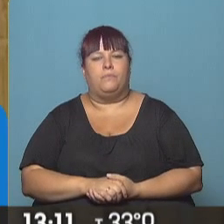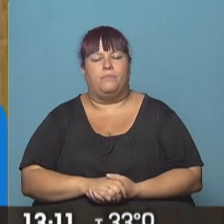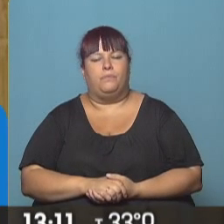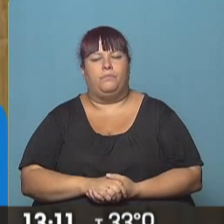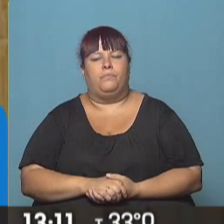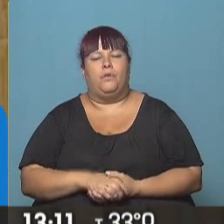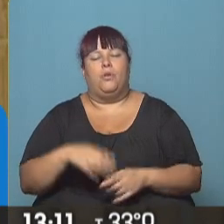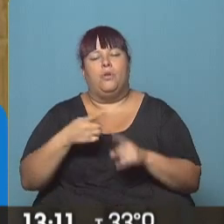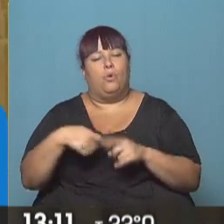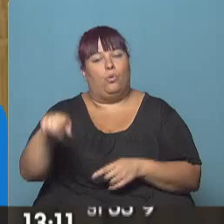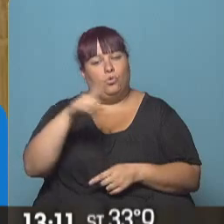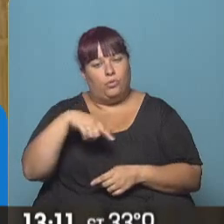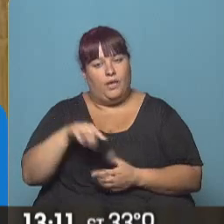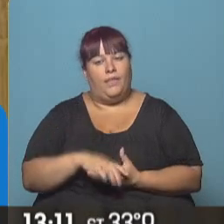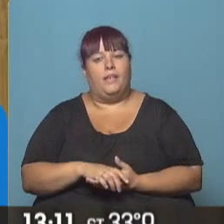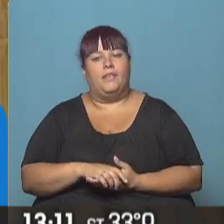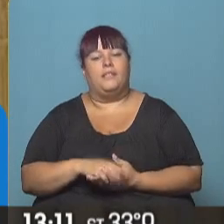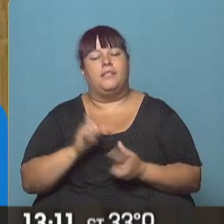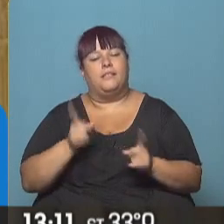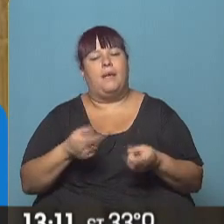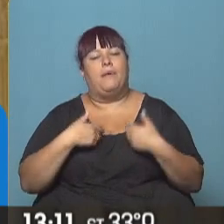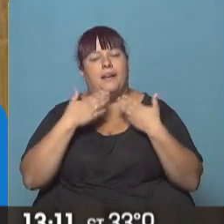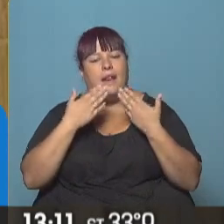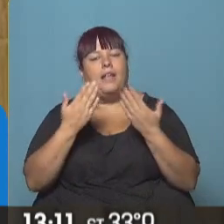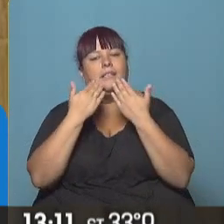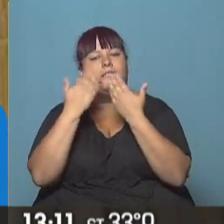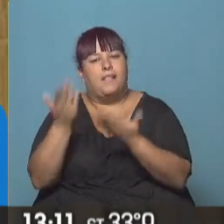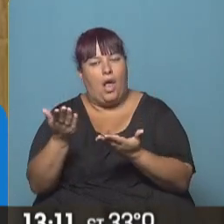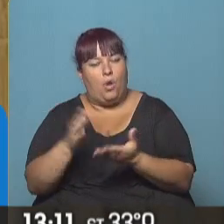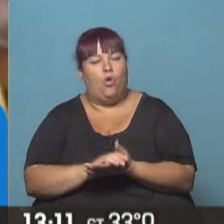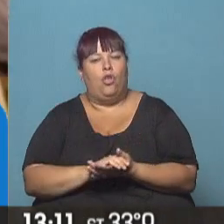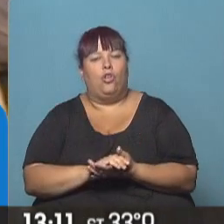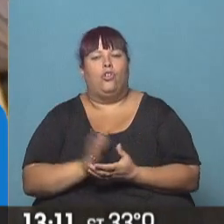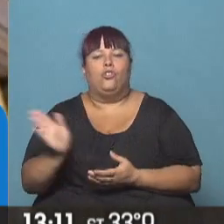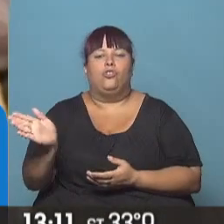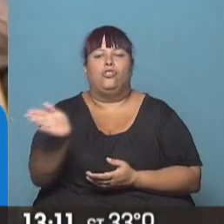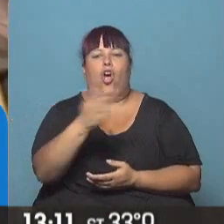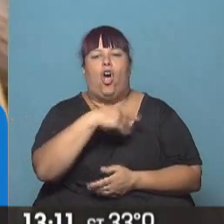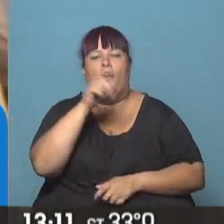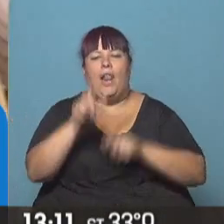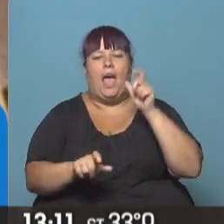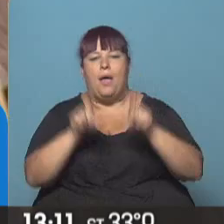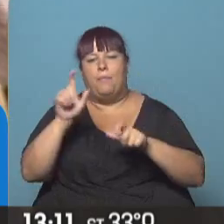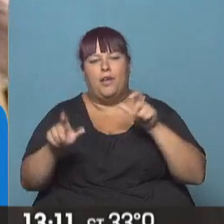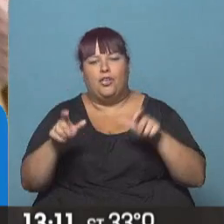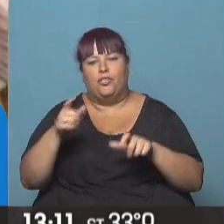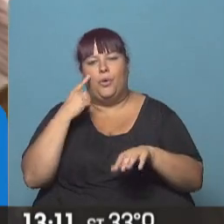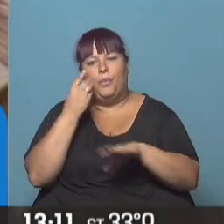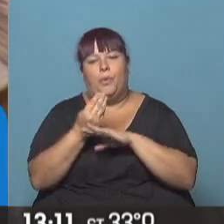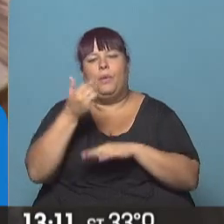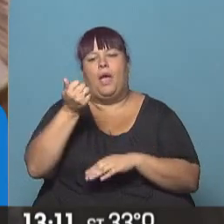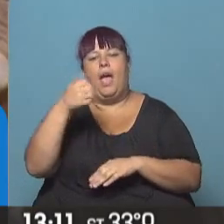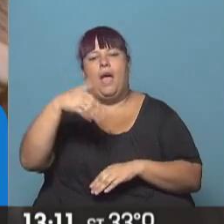En ustedes quiero agradecer y saludar a todos los habitantes de Amazonia.